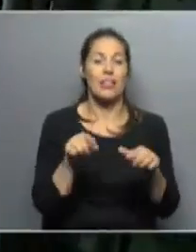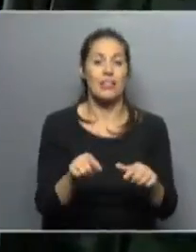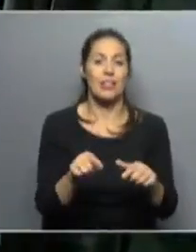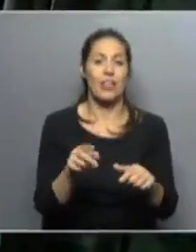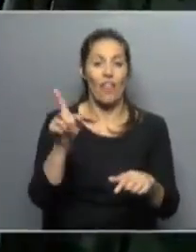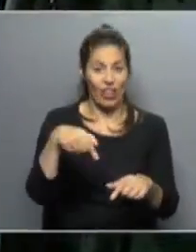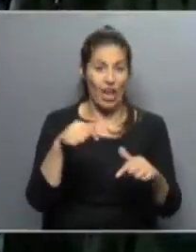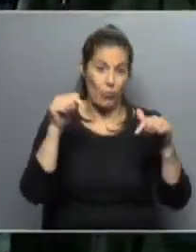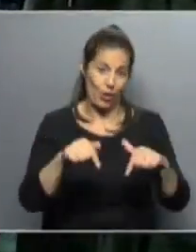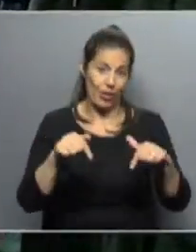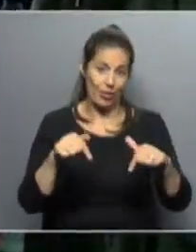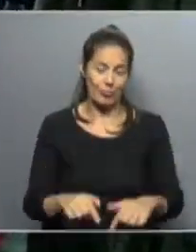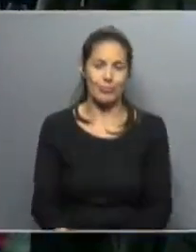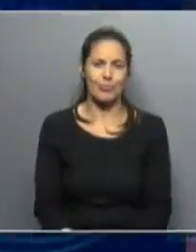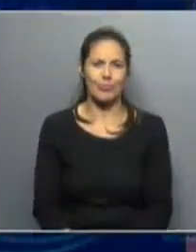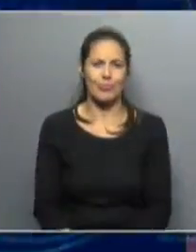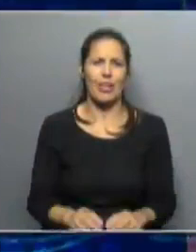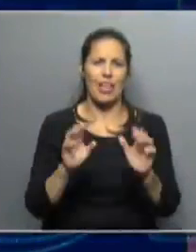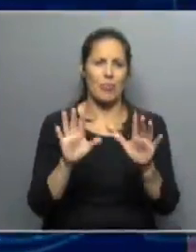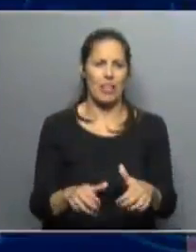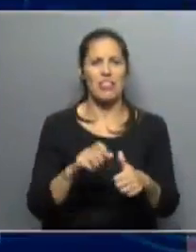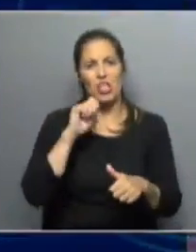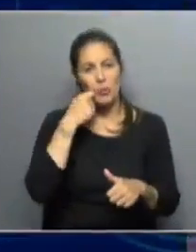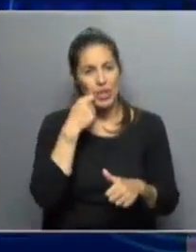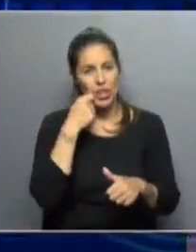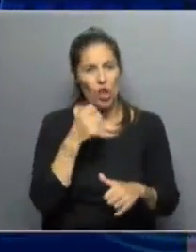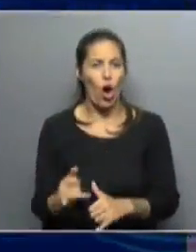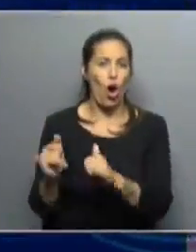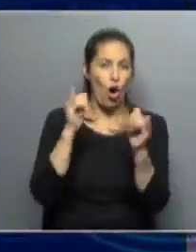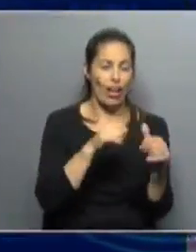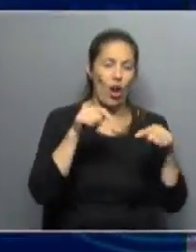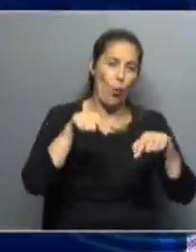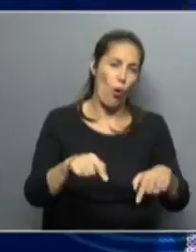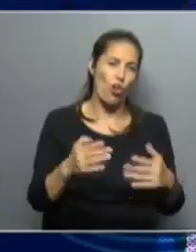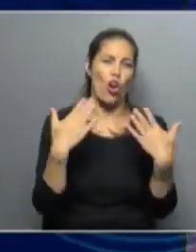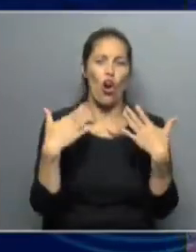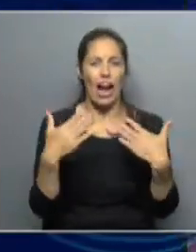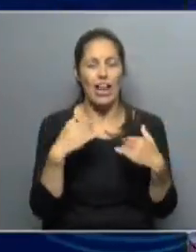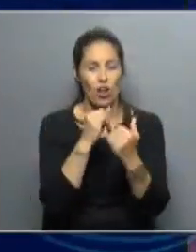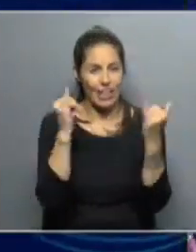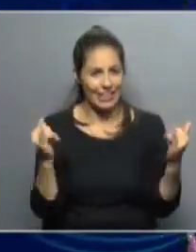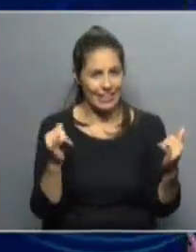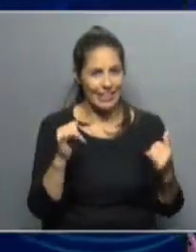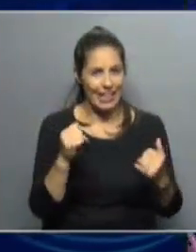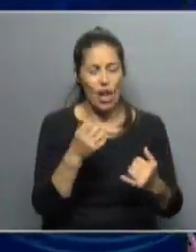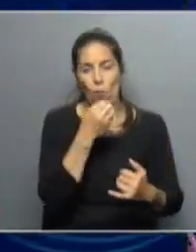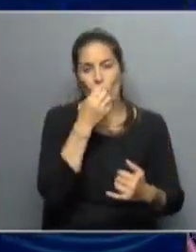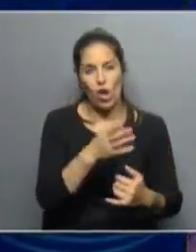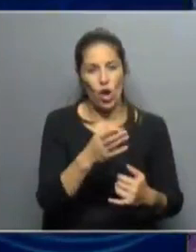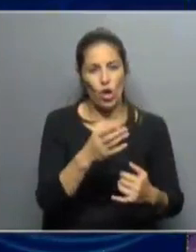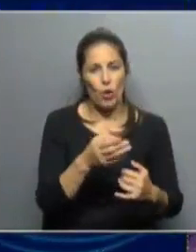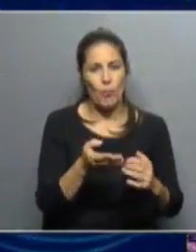bueno, vénganse por acá. Dale, more divino. Aparte, en jornadas como estas, con tanto calor durante el día, es ideal para darse una